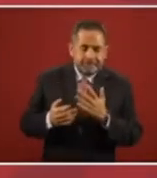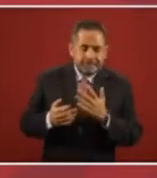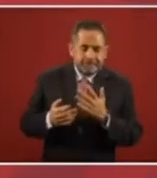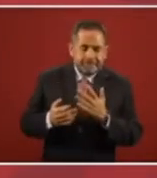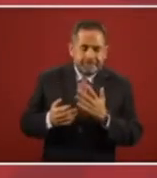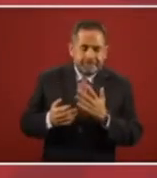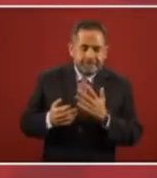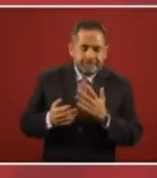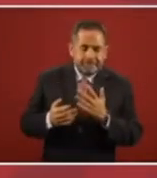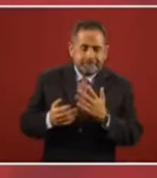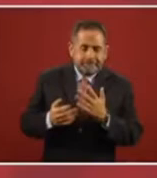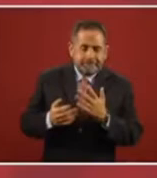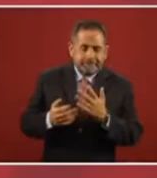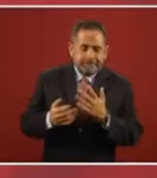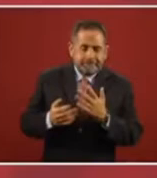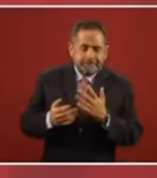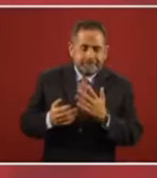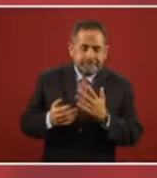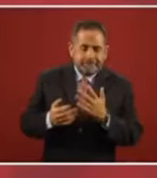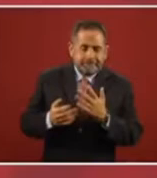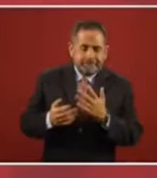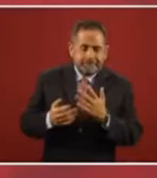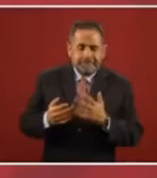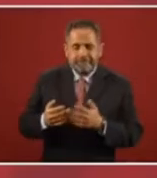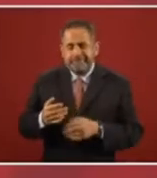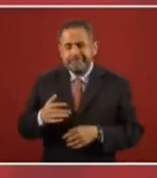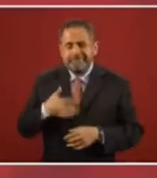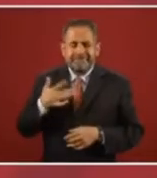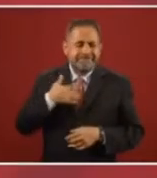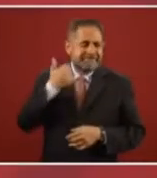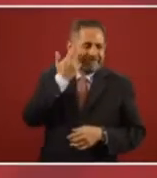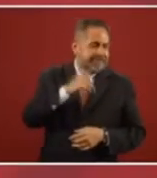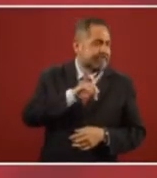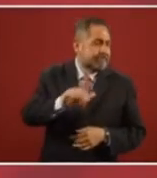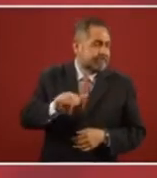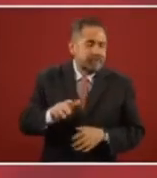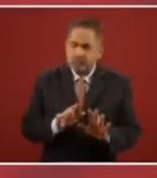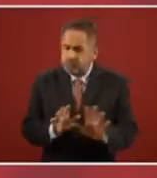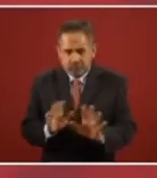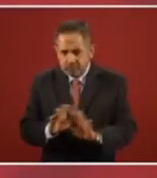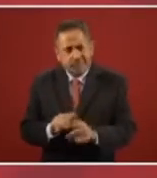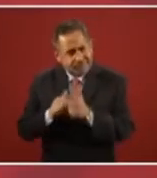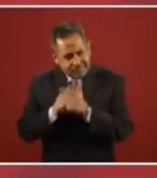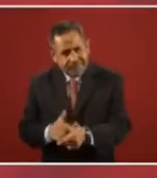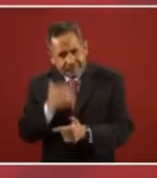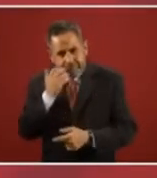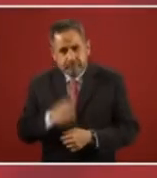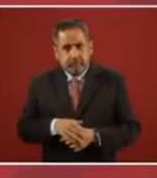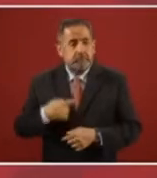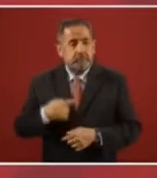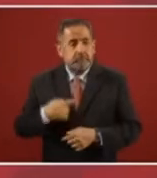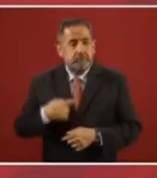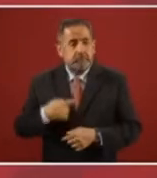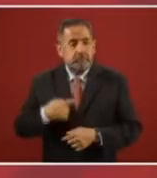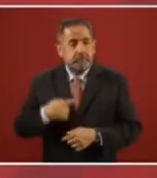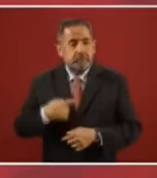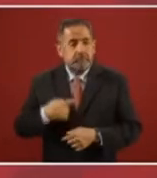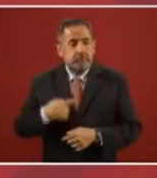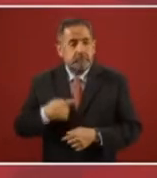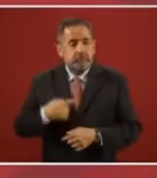orden wow no vamos nadie